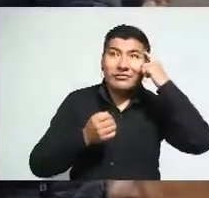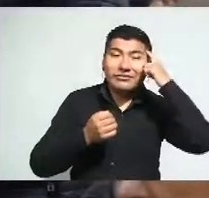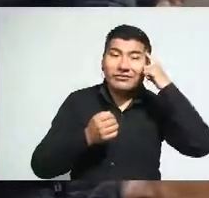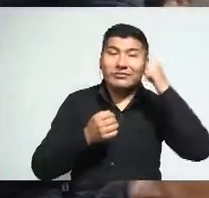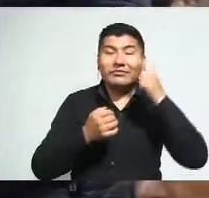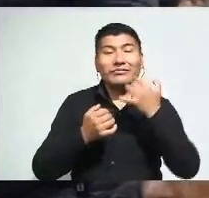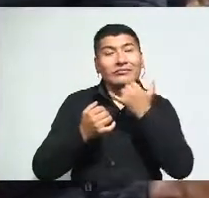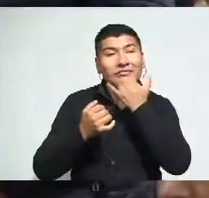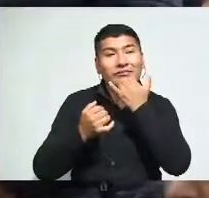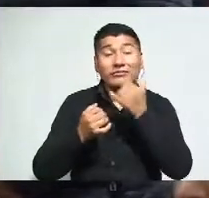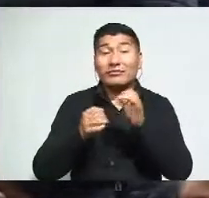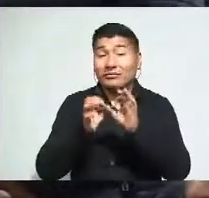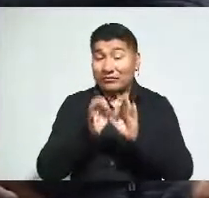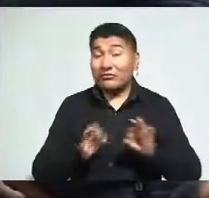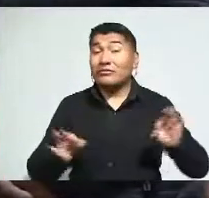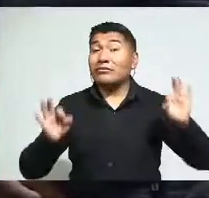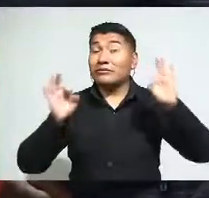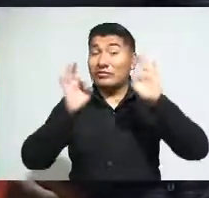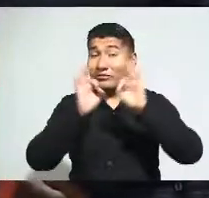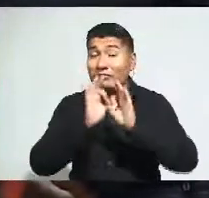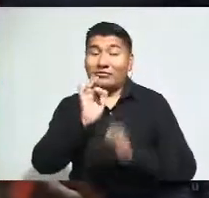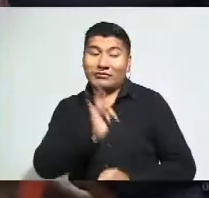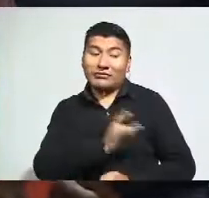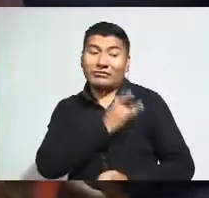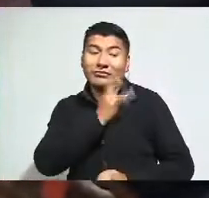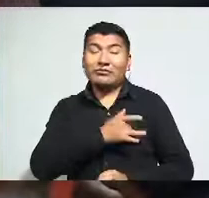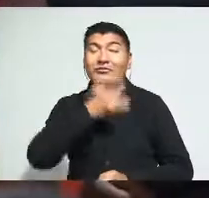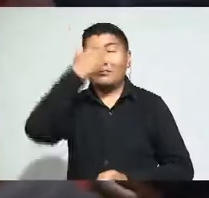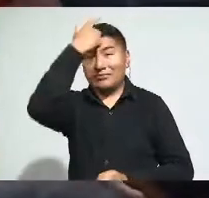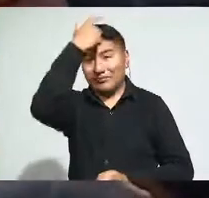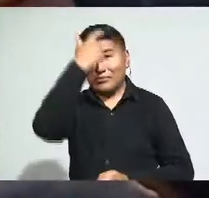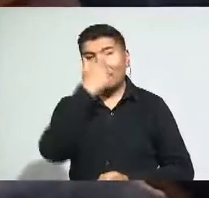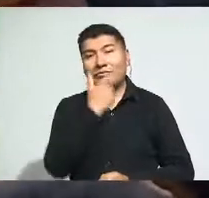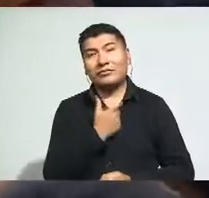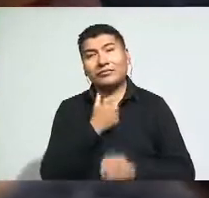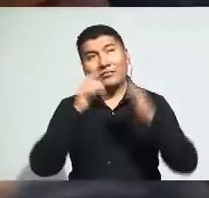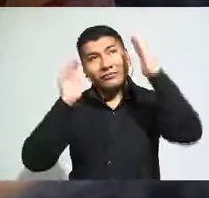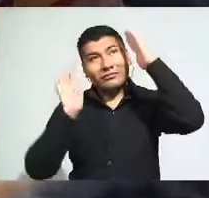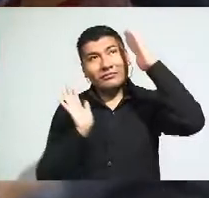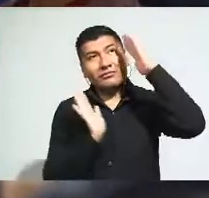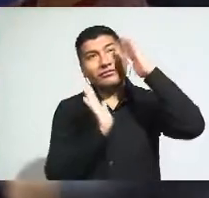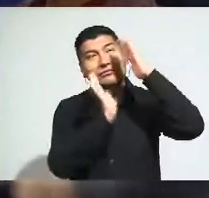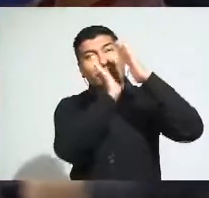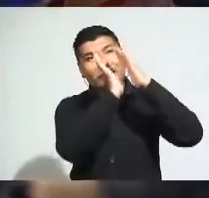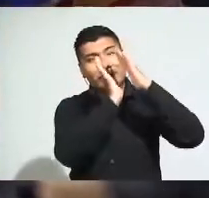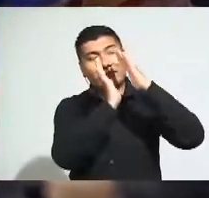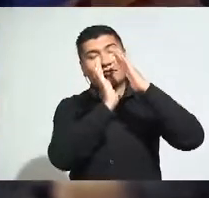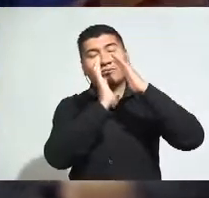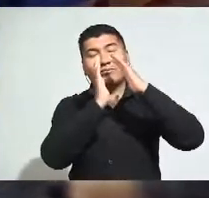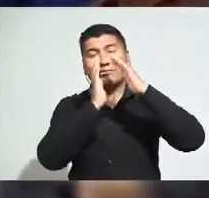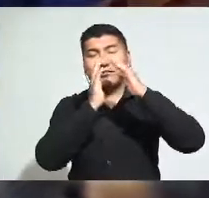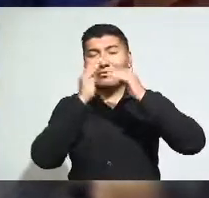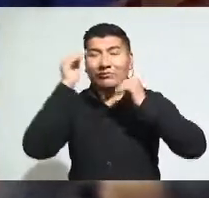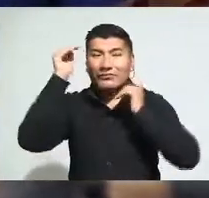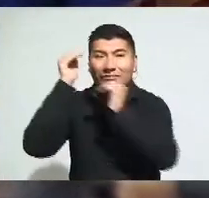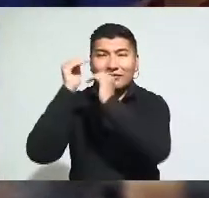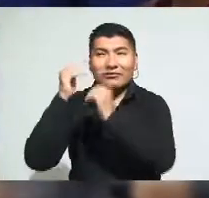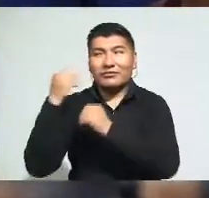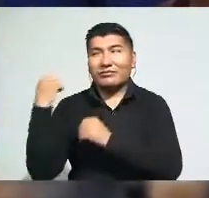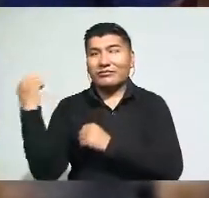es importante sentirnos cercanos hicimos al